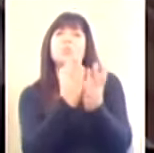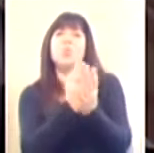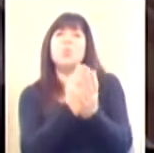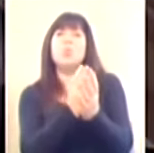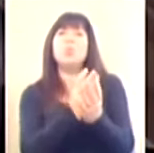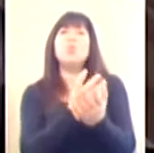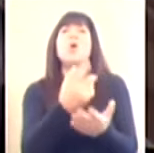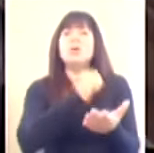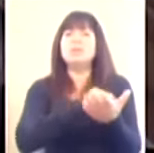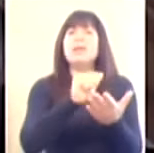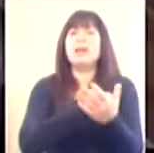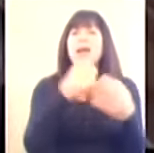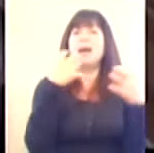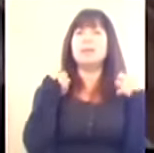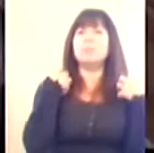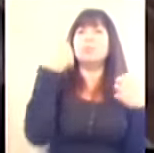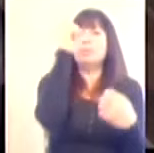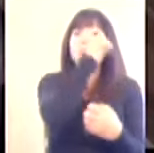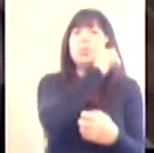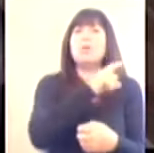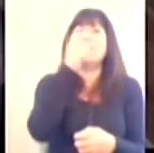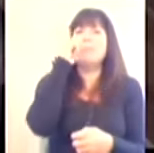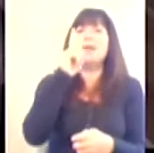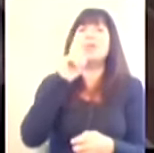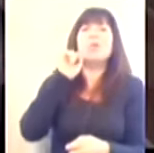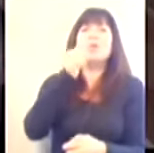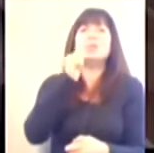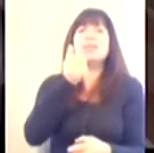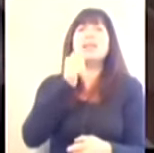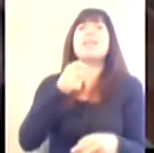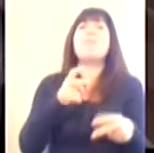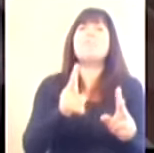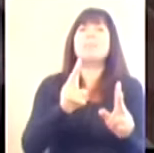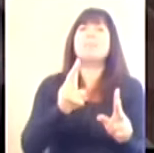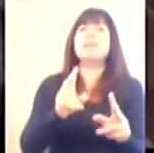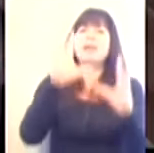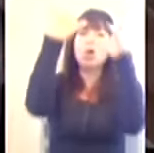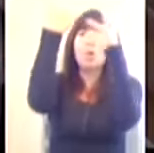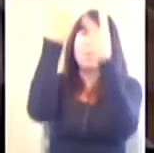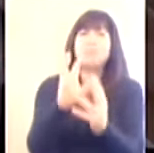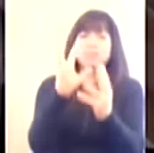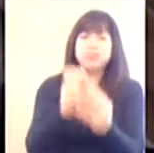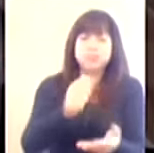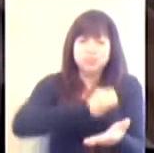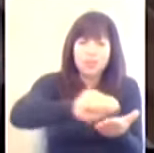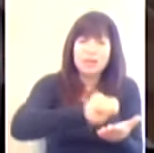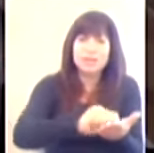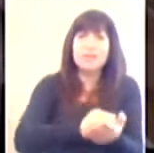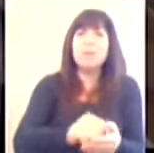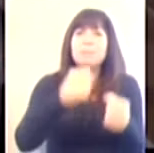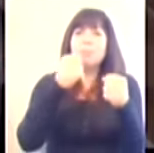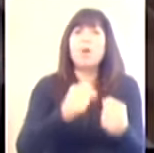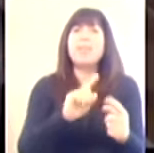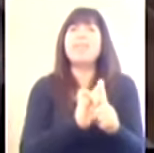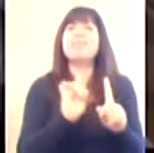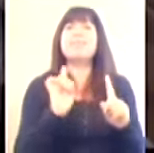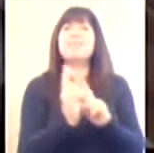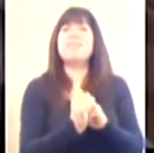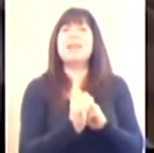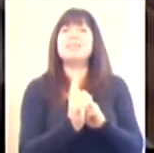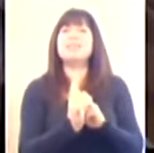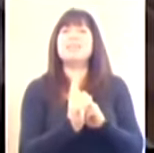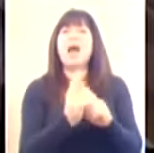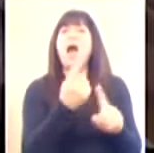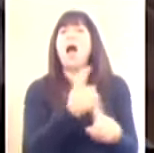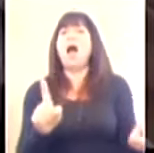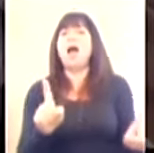muy difíciles, esa cotidianidad nos va a permitir aterrizar en lo que puede hacer la diferencia entre